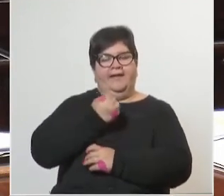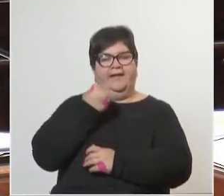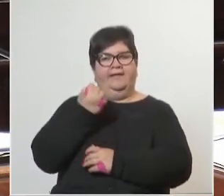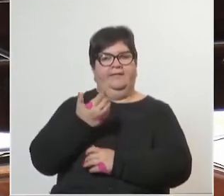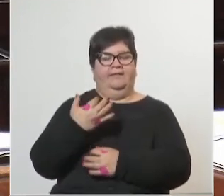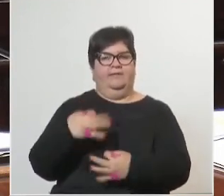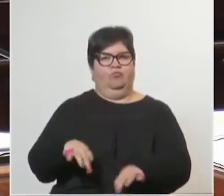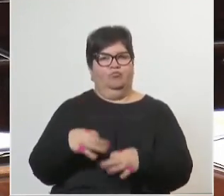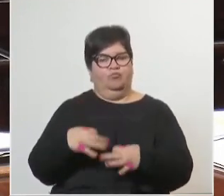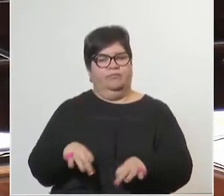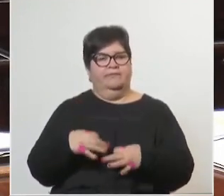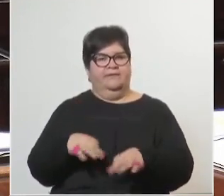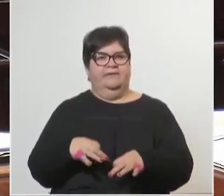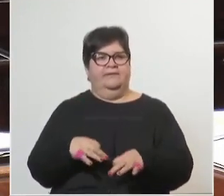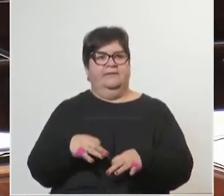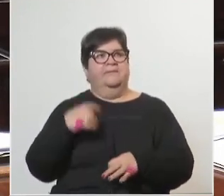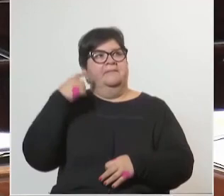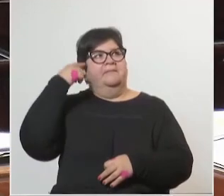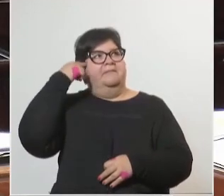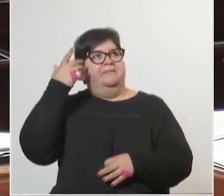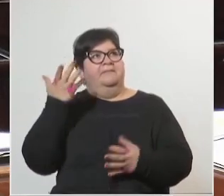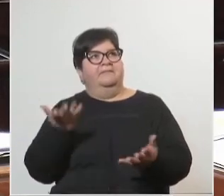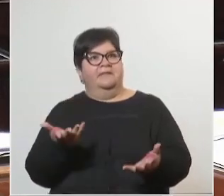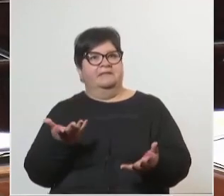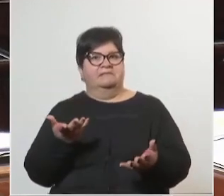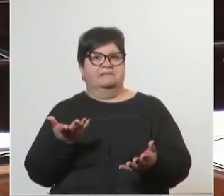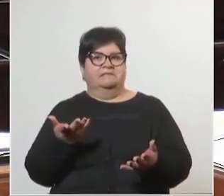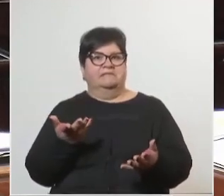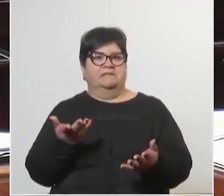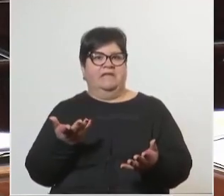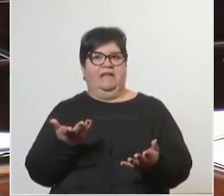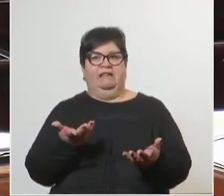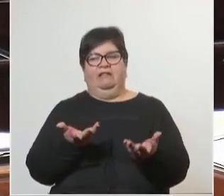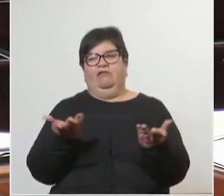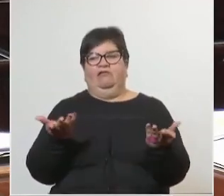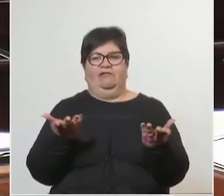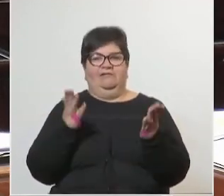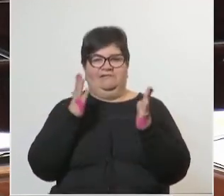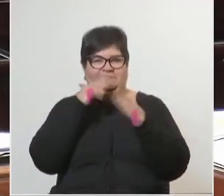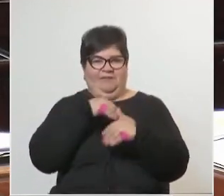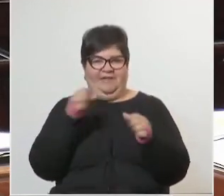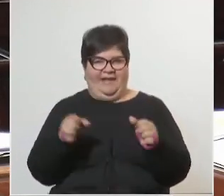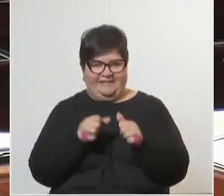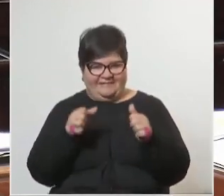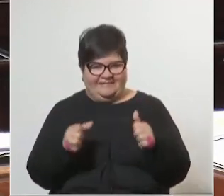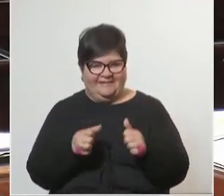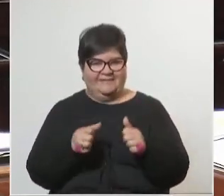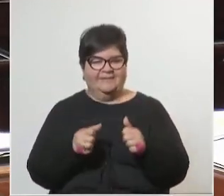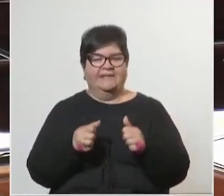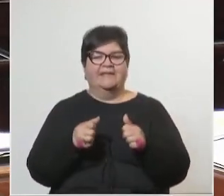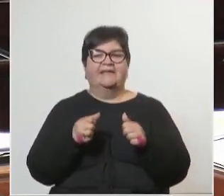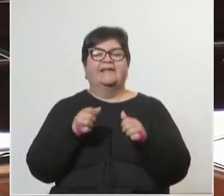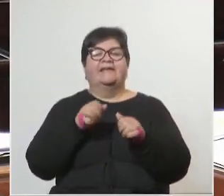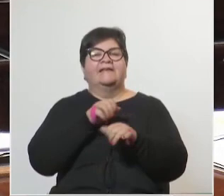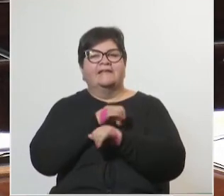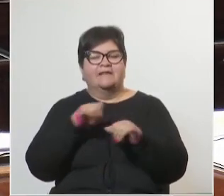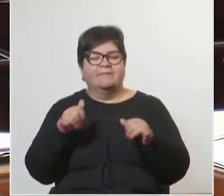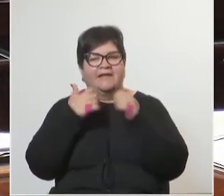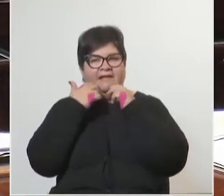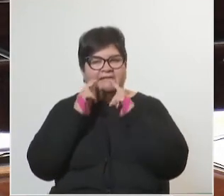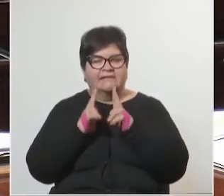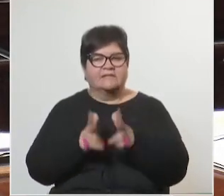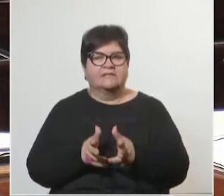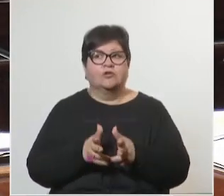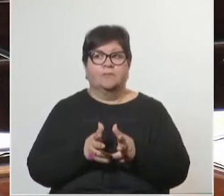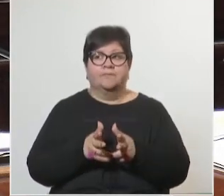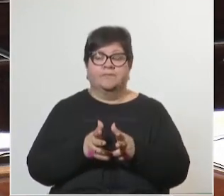idea de Cabildo Abierto fuera tan desaconsejable. Y culmina diciendo, en cuanto a las posiciones que se